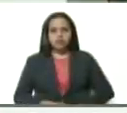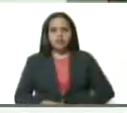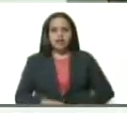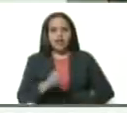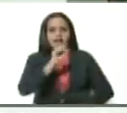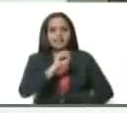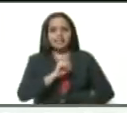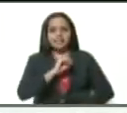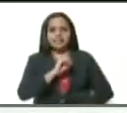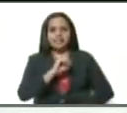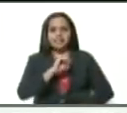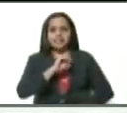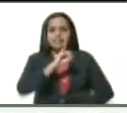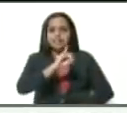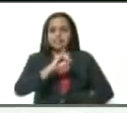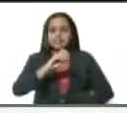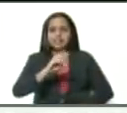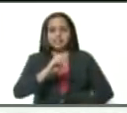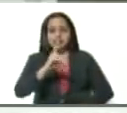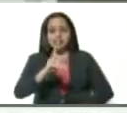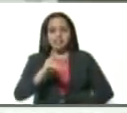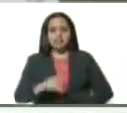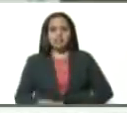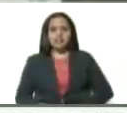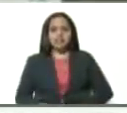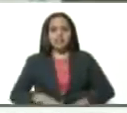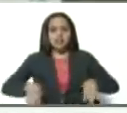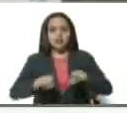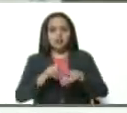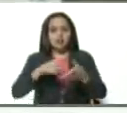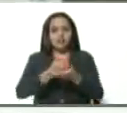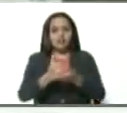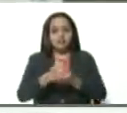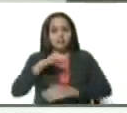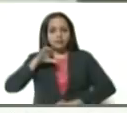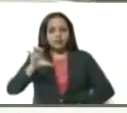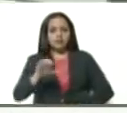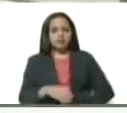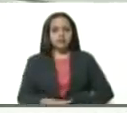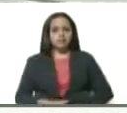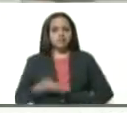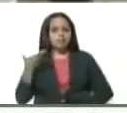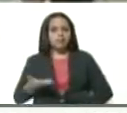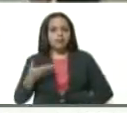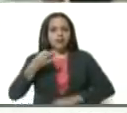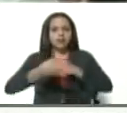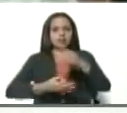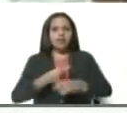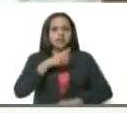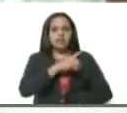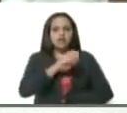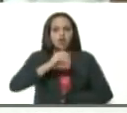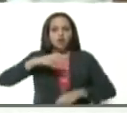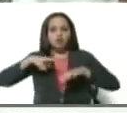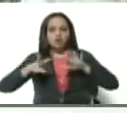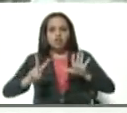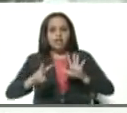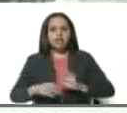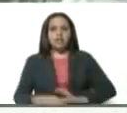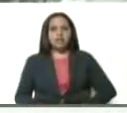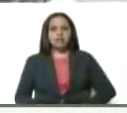cuatro que tiene la red de farmacia de Farmapatria. Por lo tanto, va a dispensar 107